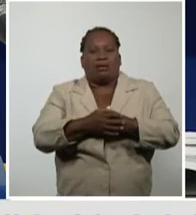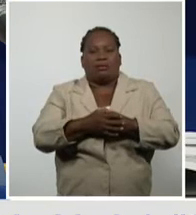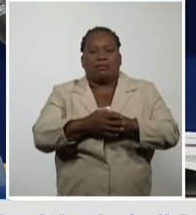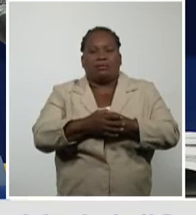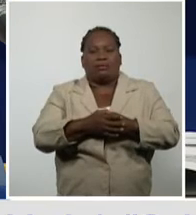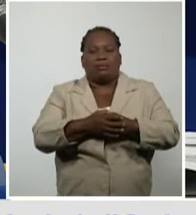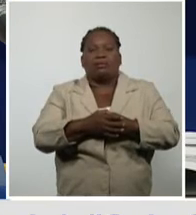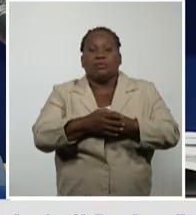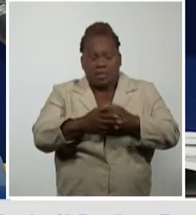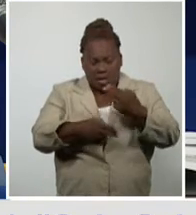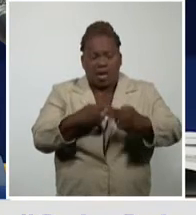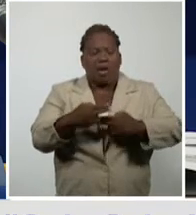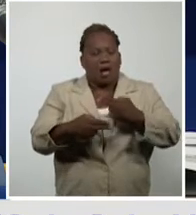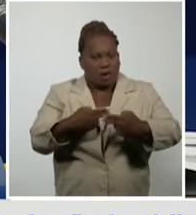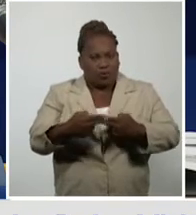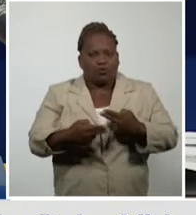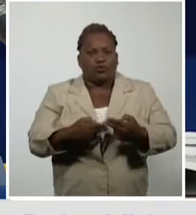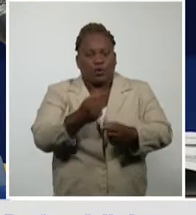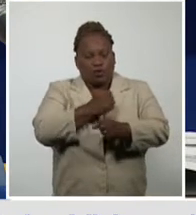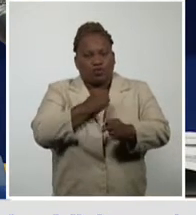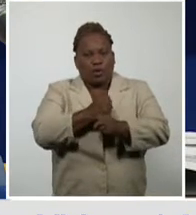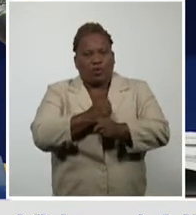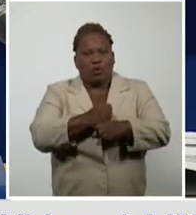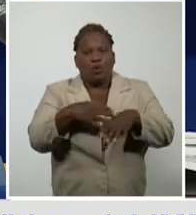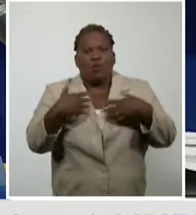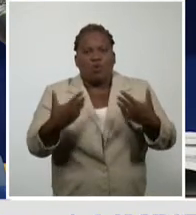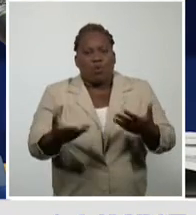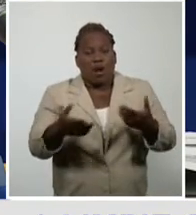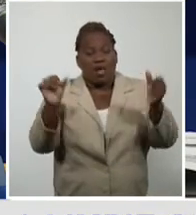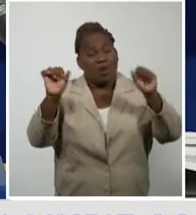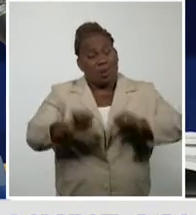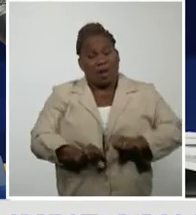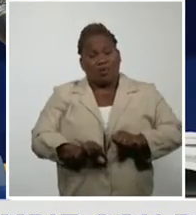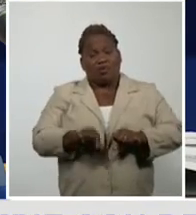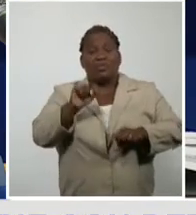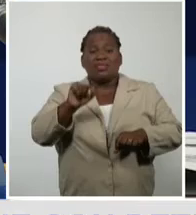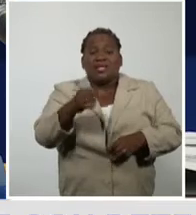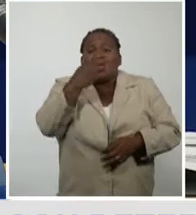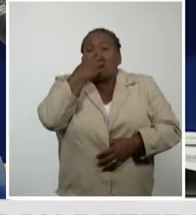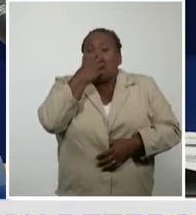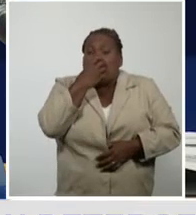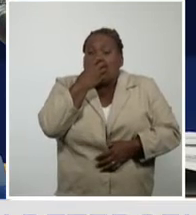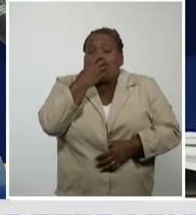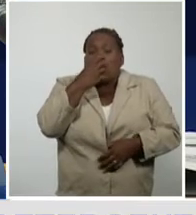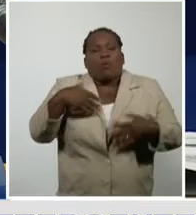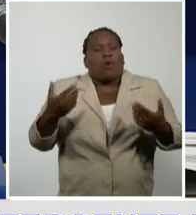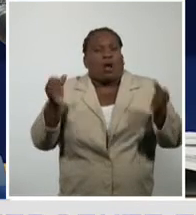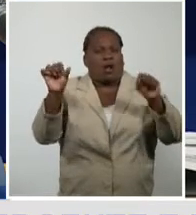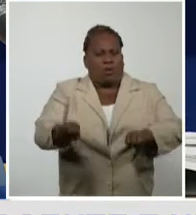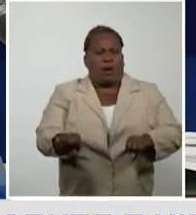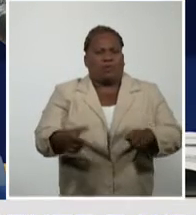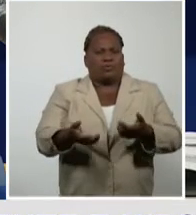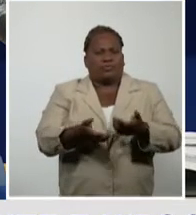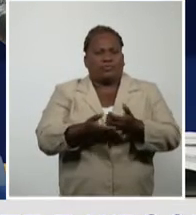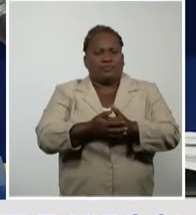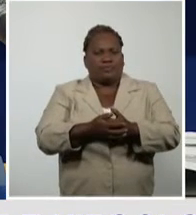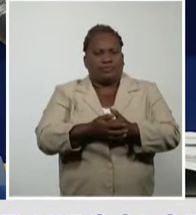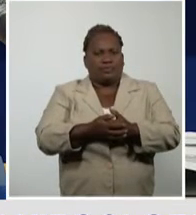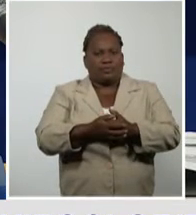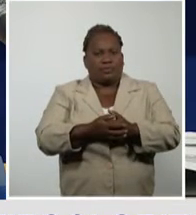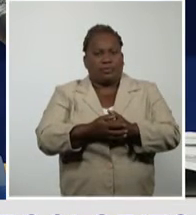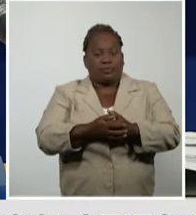la han utilizado. Ahora, ¿cuál es la desventaja de estas máquinas? Pues que al